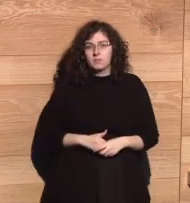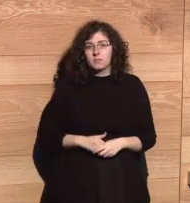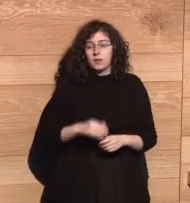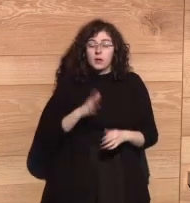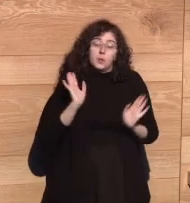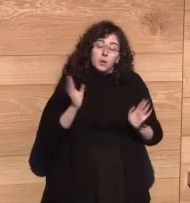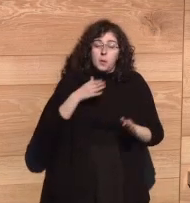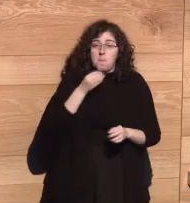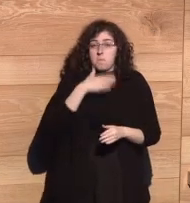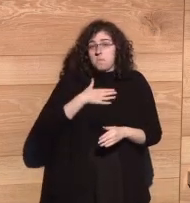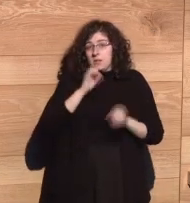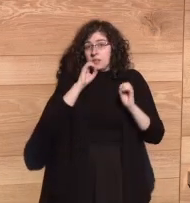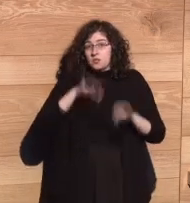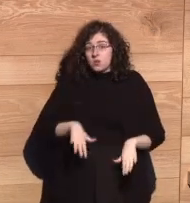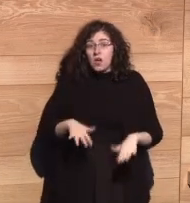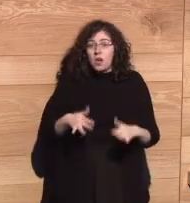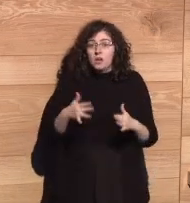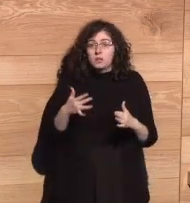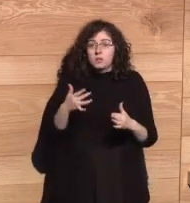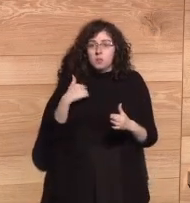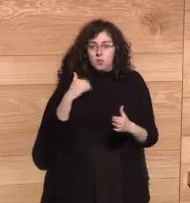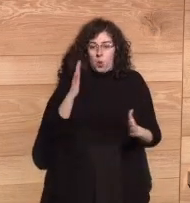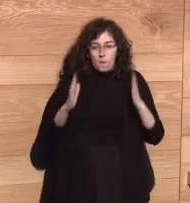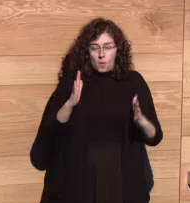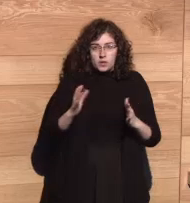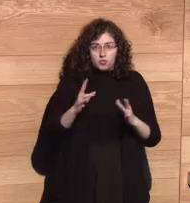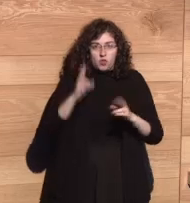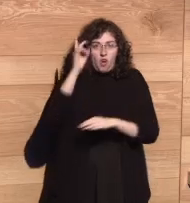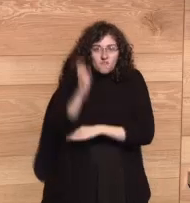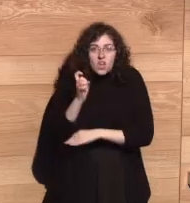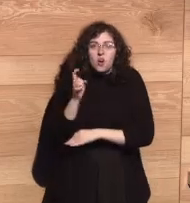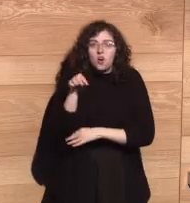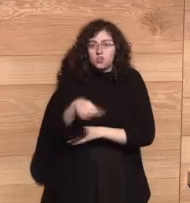mi historia es también, no hay un momento fijo en